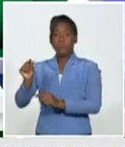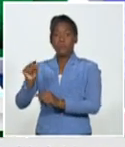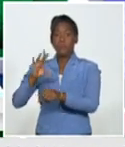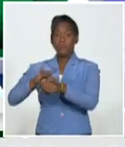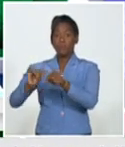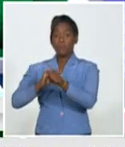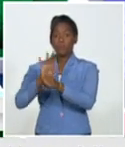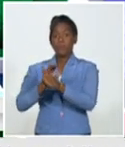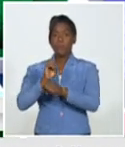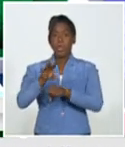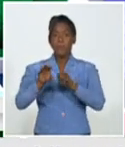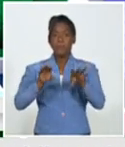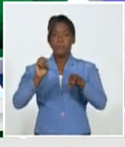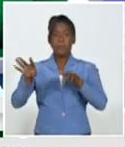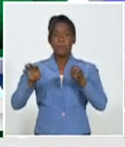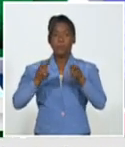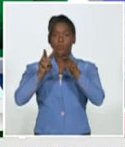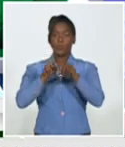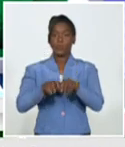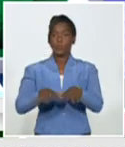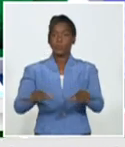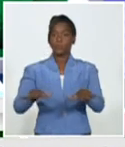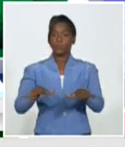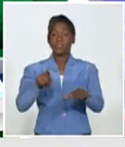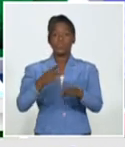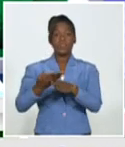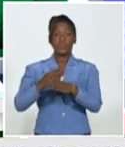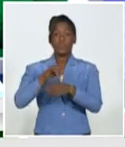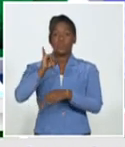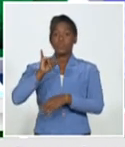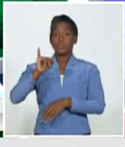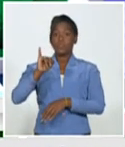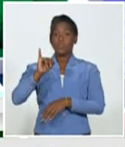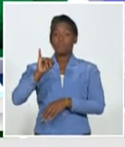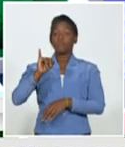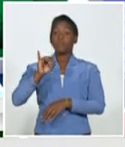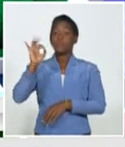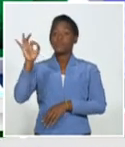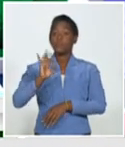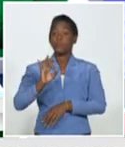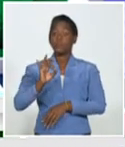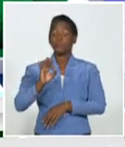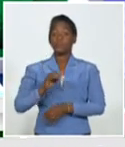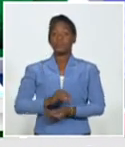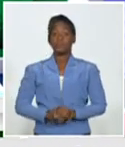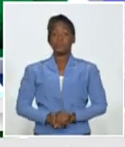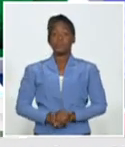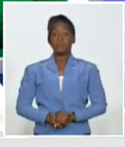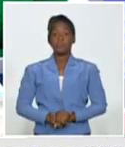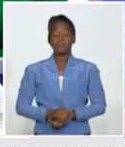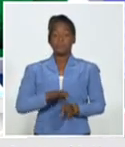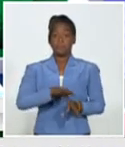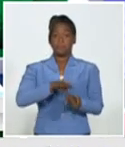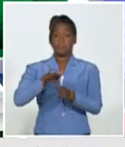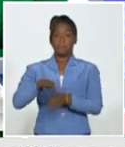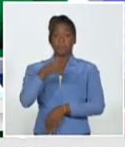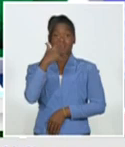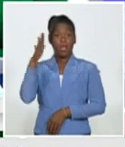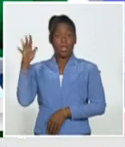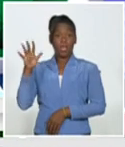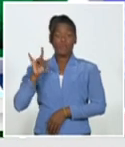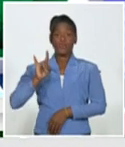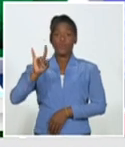96,7%. Con fuente de infección en el extranjero, como dijimos ya, 9 personas se diagnostican ayer,